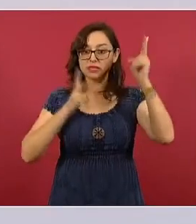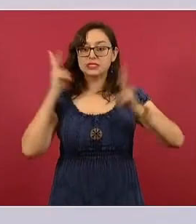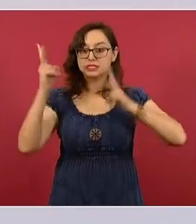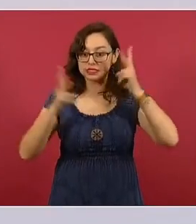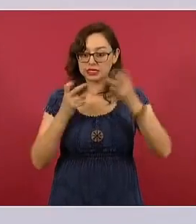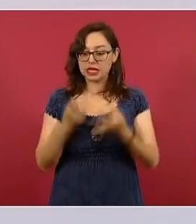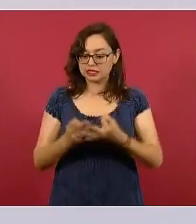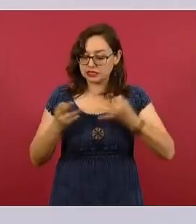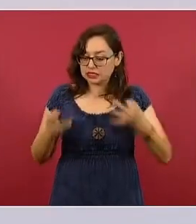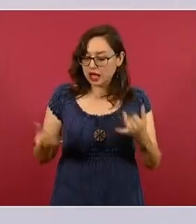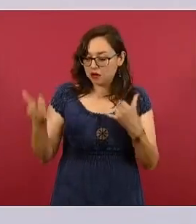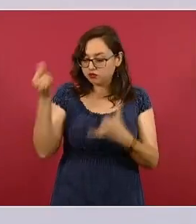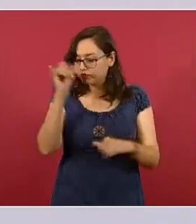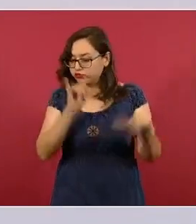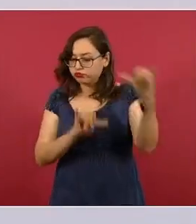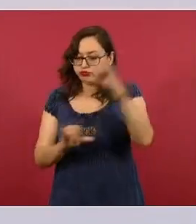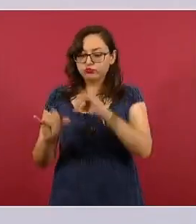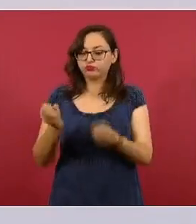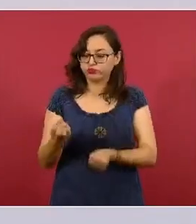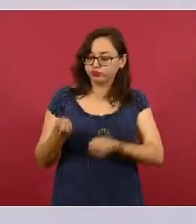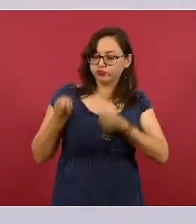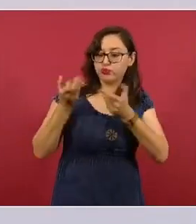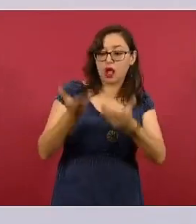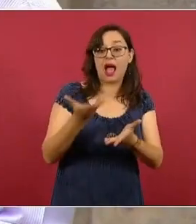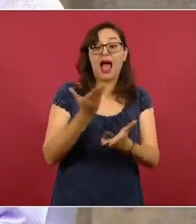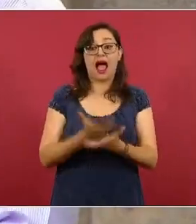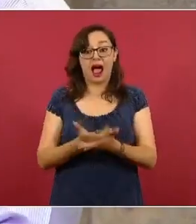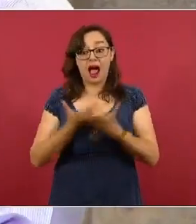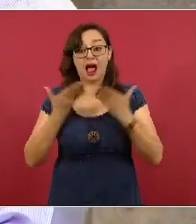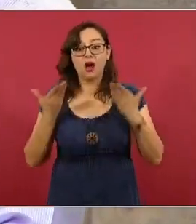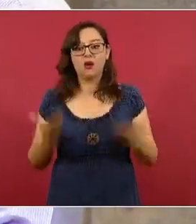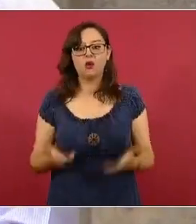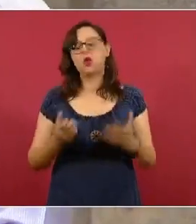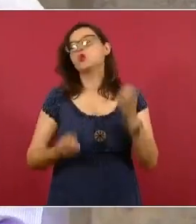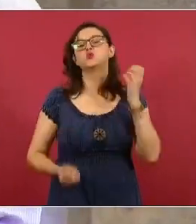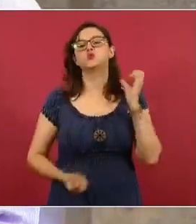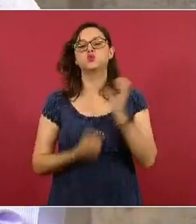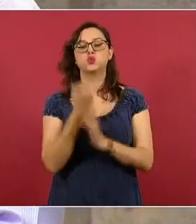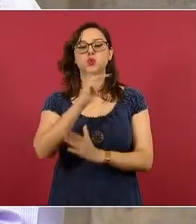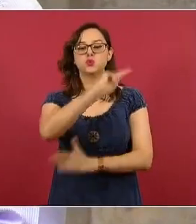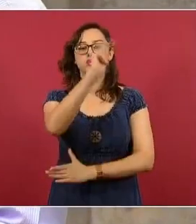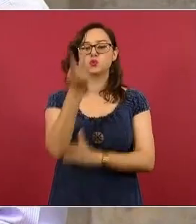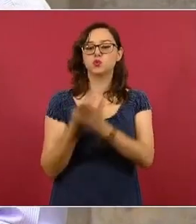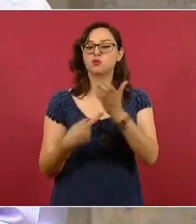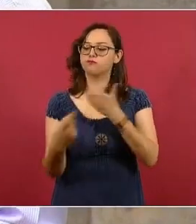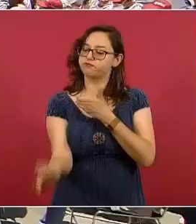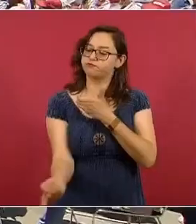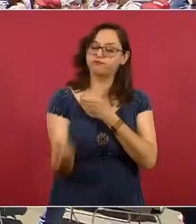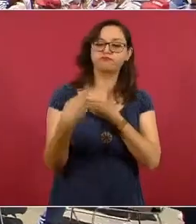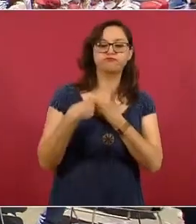que visitar para invitarlos a integrarse a este programa productivo.